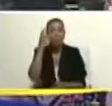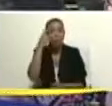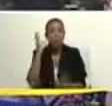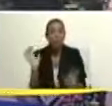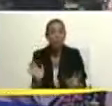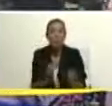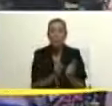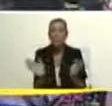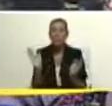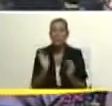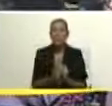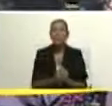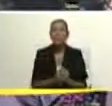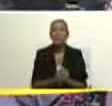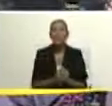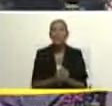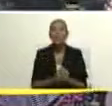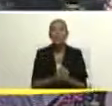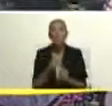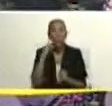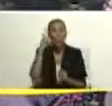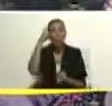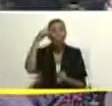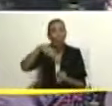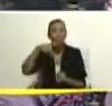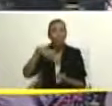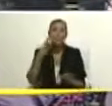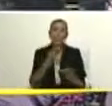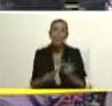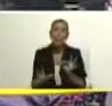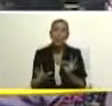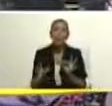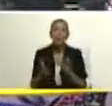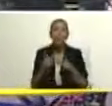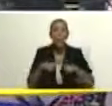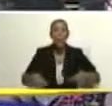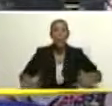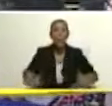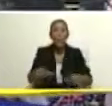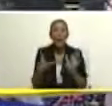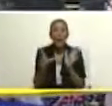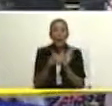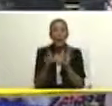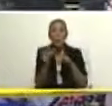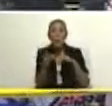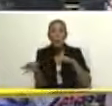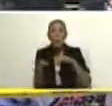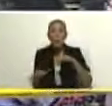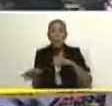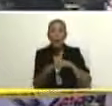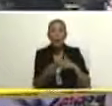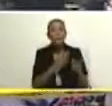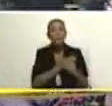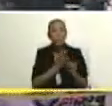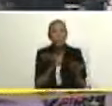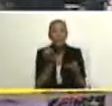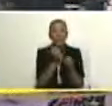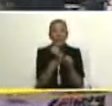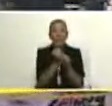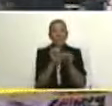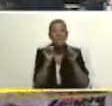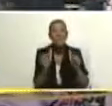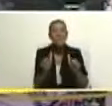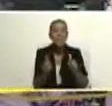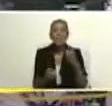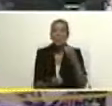Cacica Urquía. Y bueno, hoy entregando a nuestro municipio de parte de sus manos